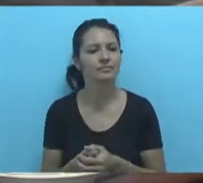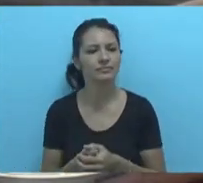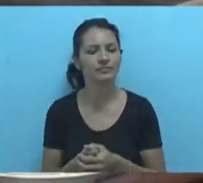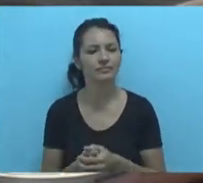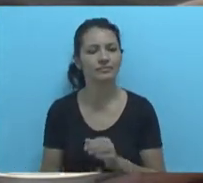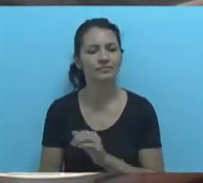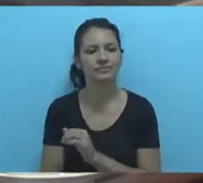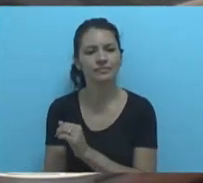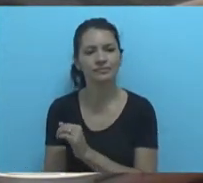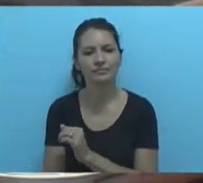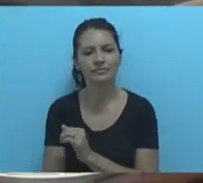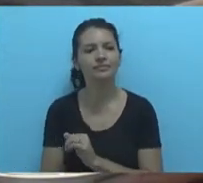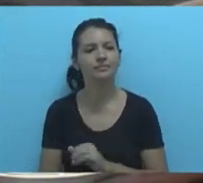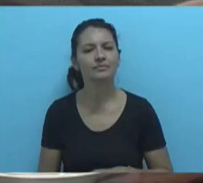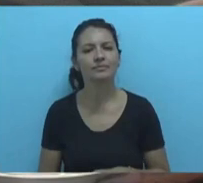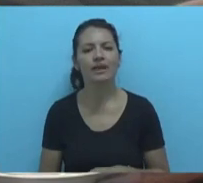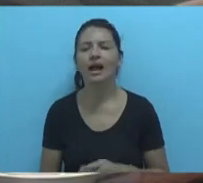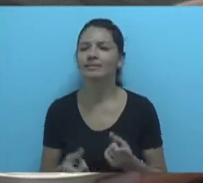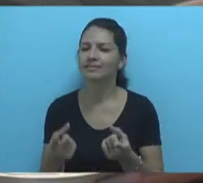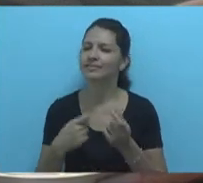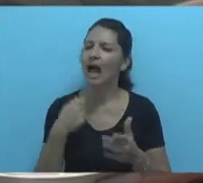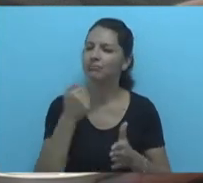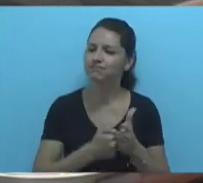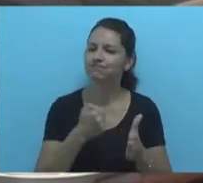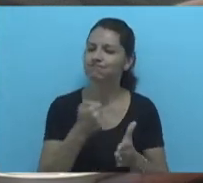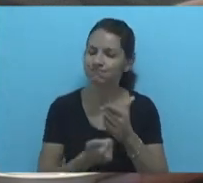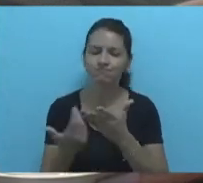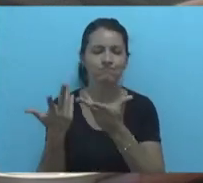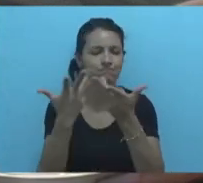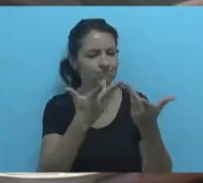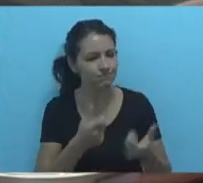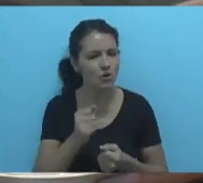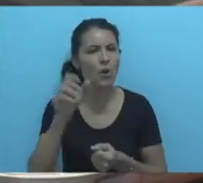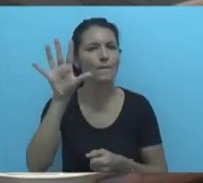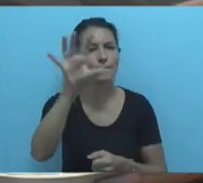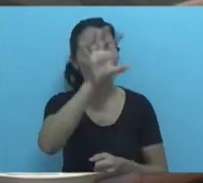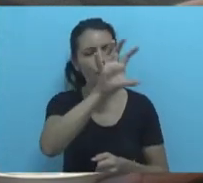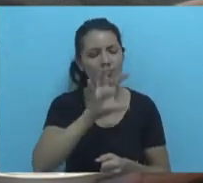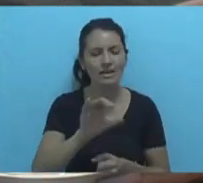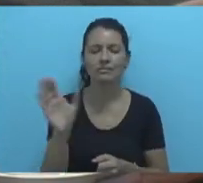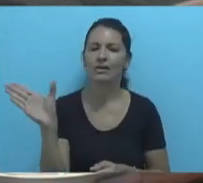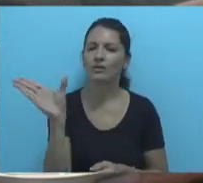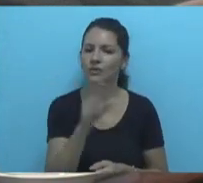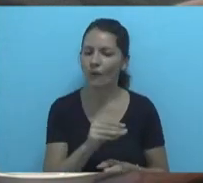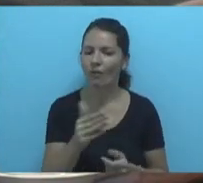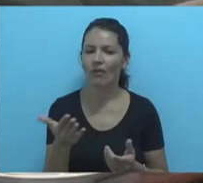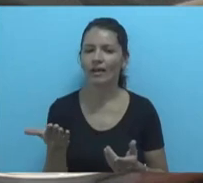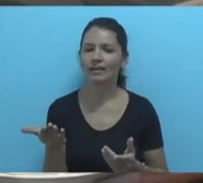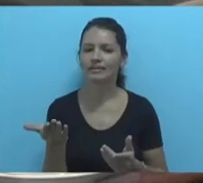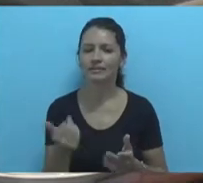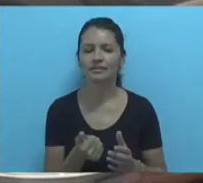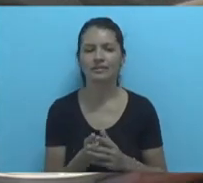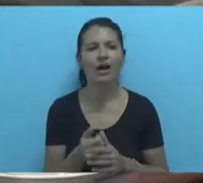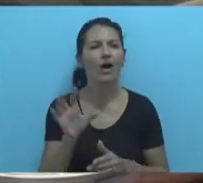la necesidad de pelear por mayores recursos para todas las provincias del interior, entendemos que no debe haber